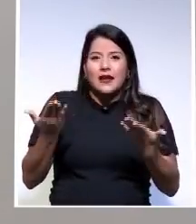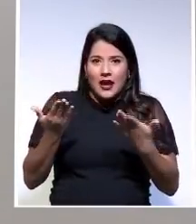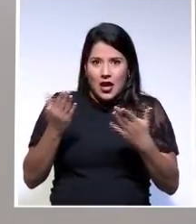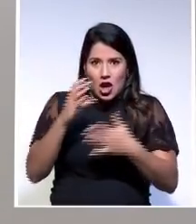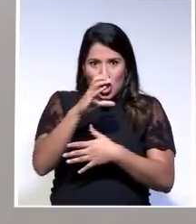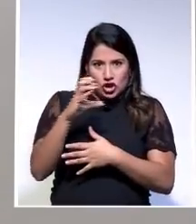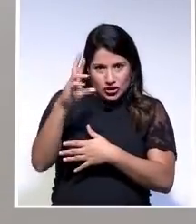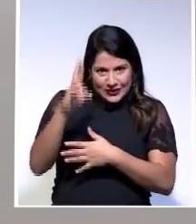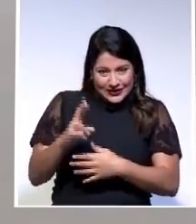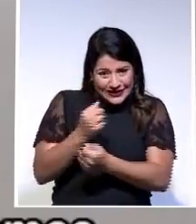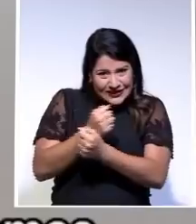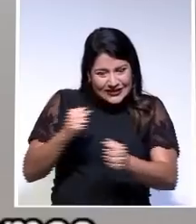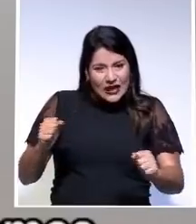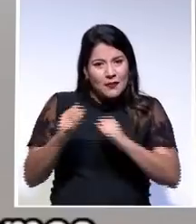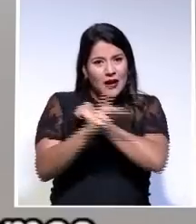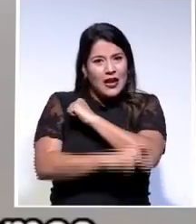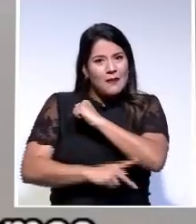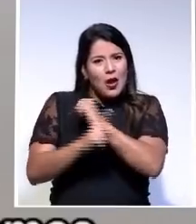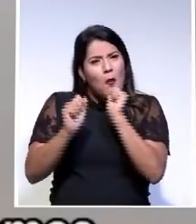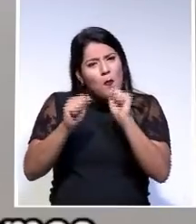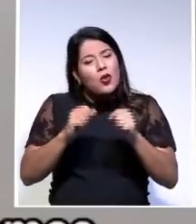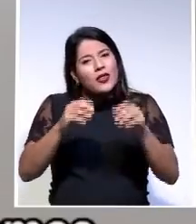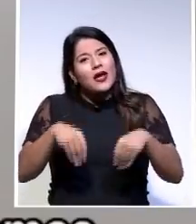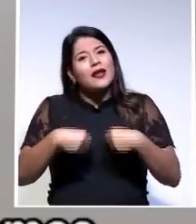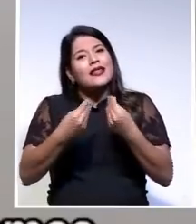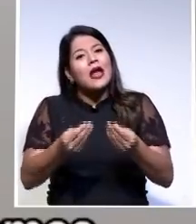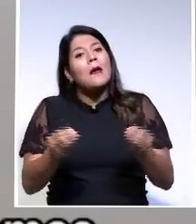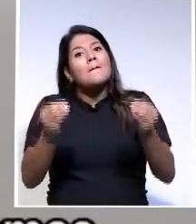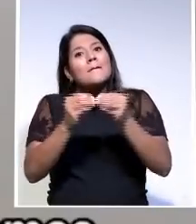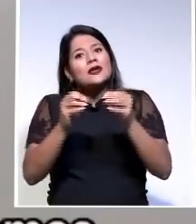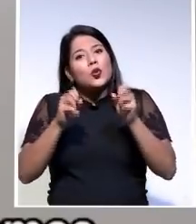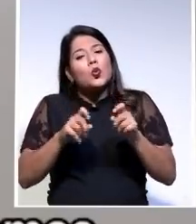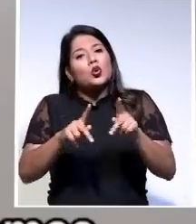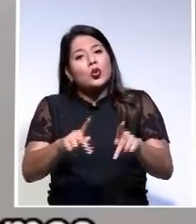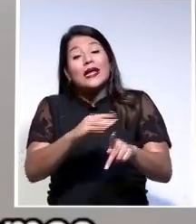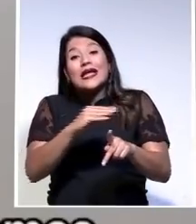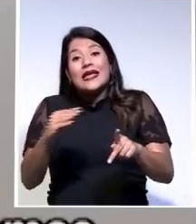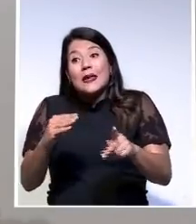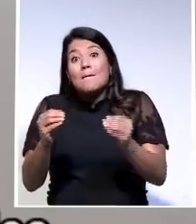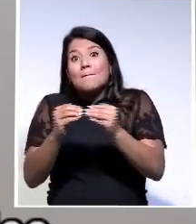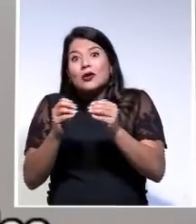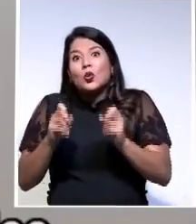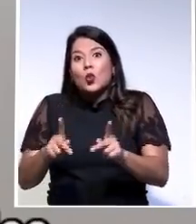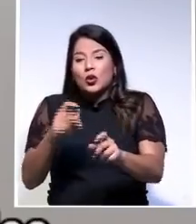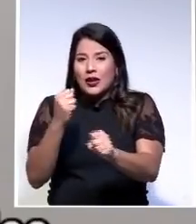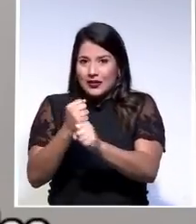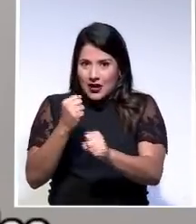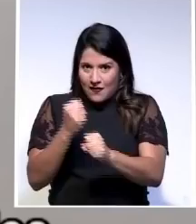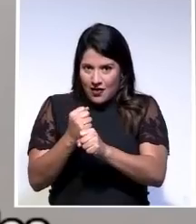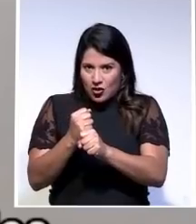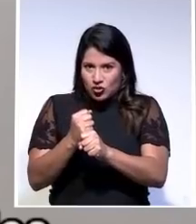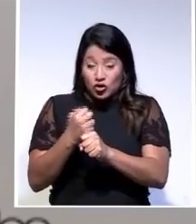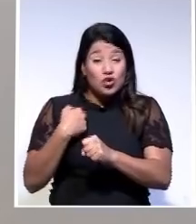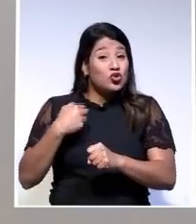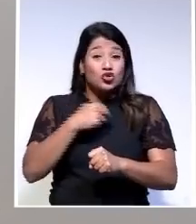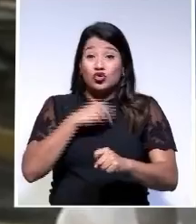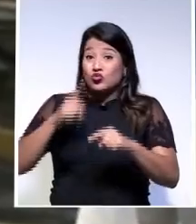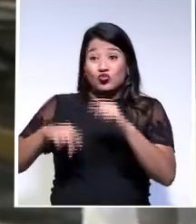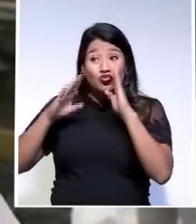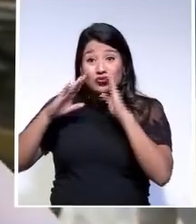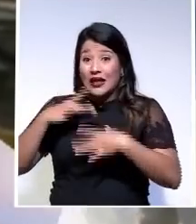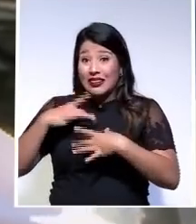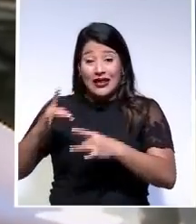país, multiplicar las oportunidades y crear trabajo. Estamos por encima de los intereses personales.